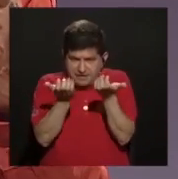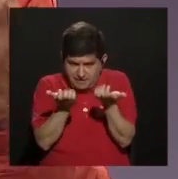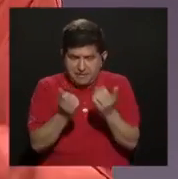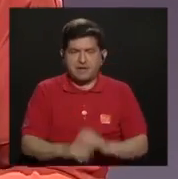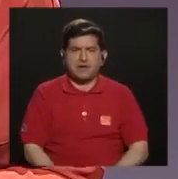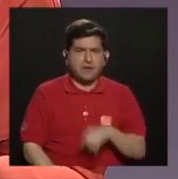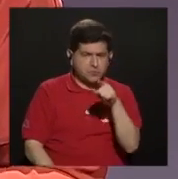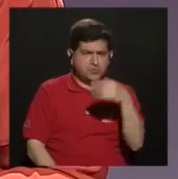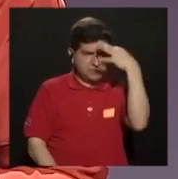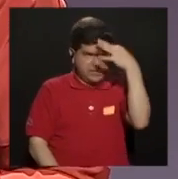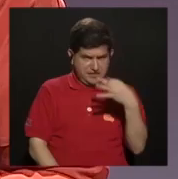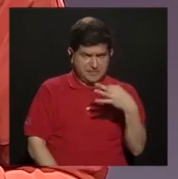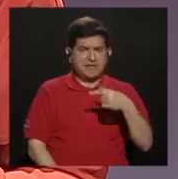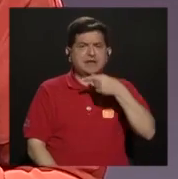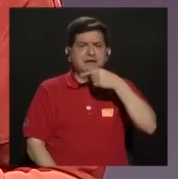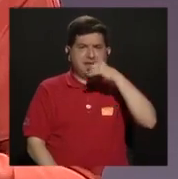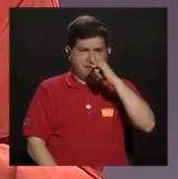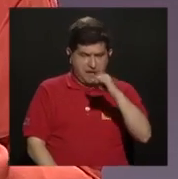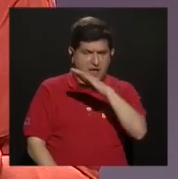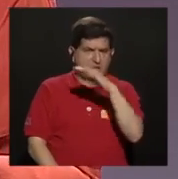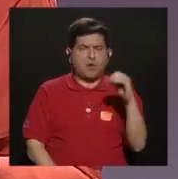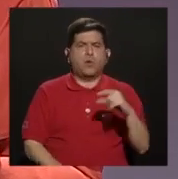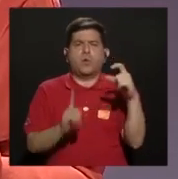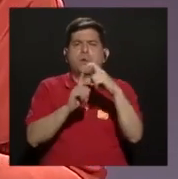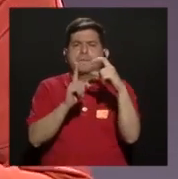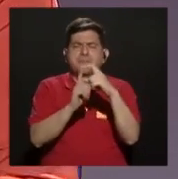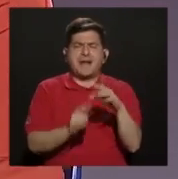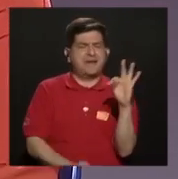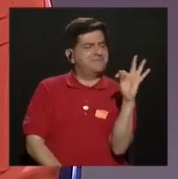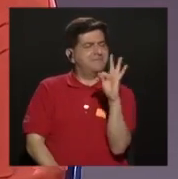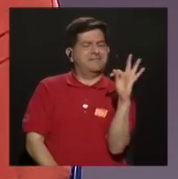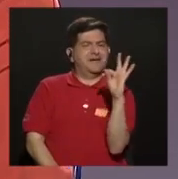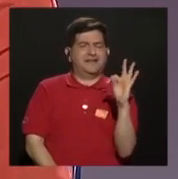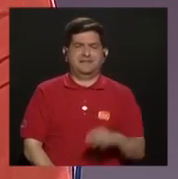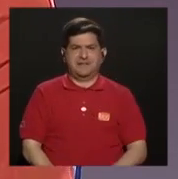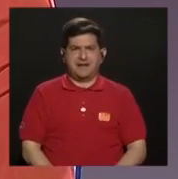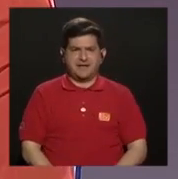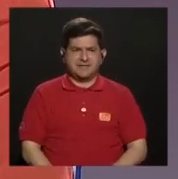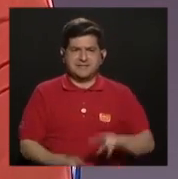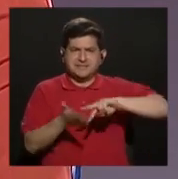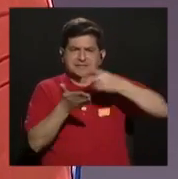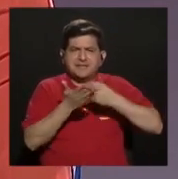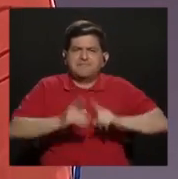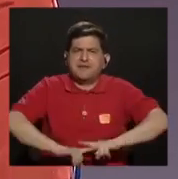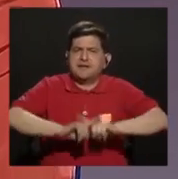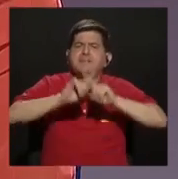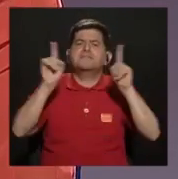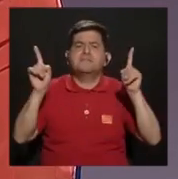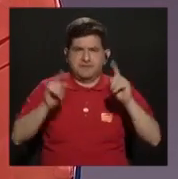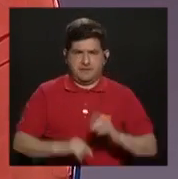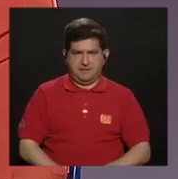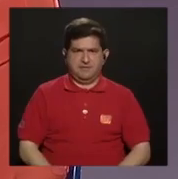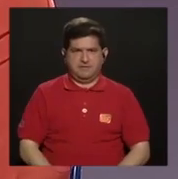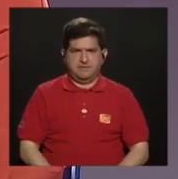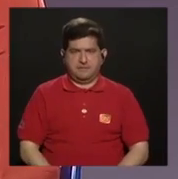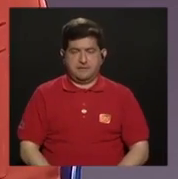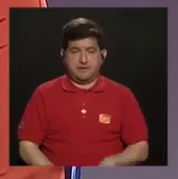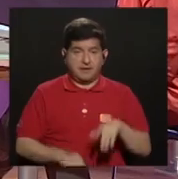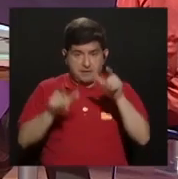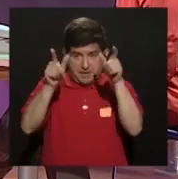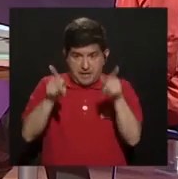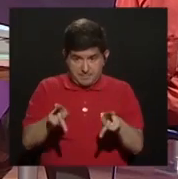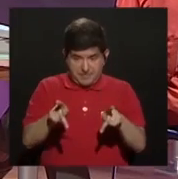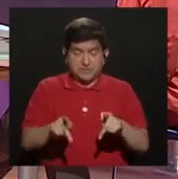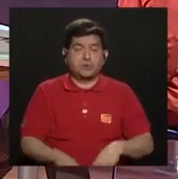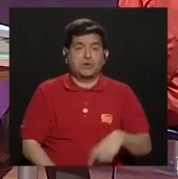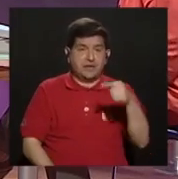ustedes se consideran gay o la palabra trans hace una diferencia con los gays.